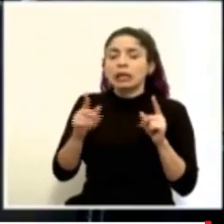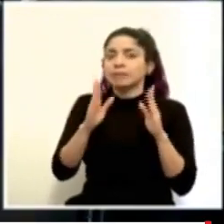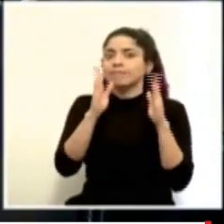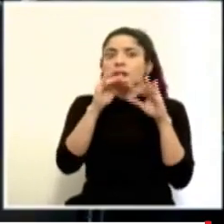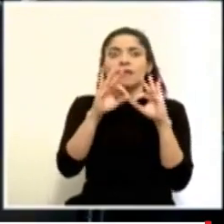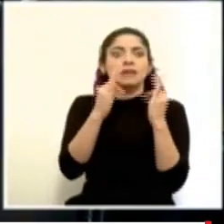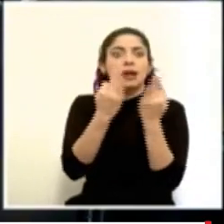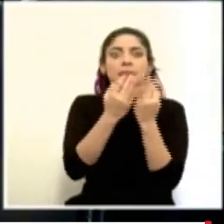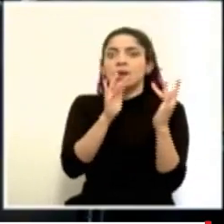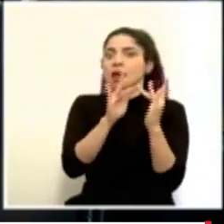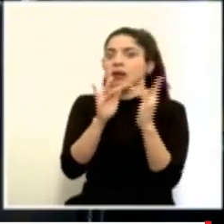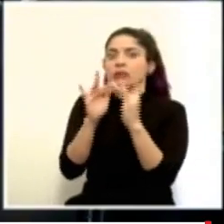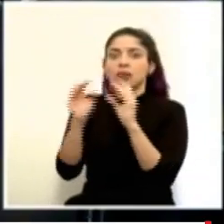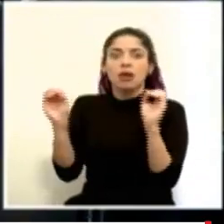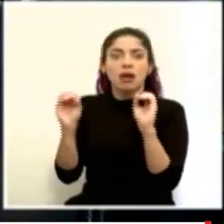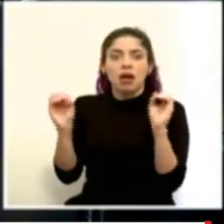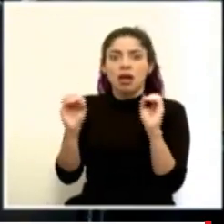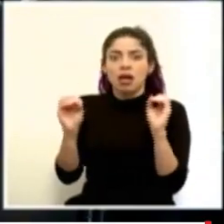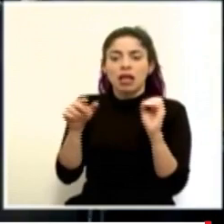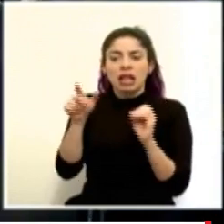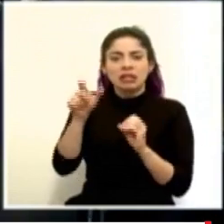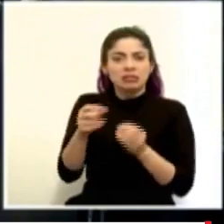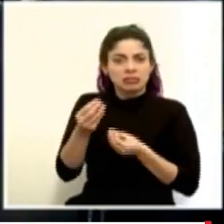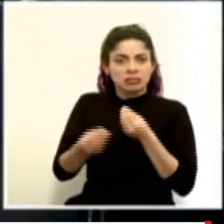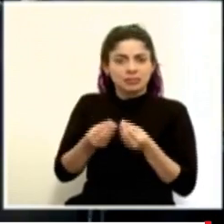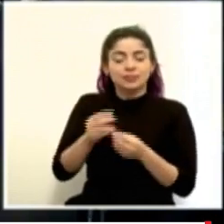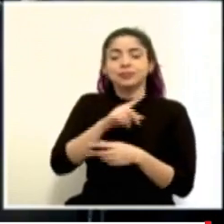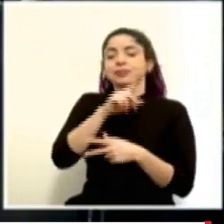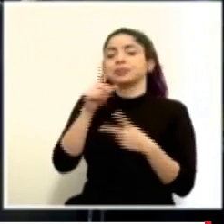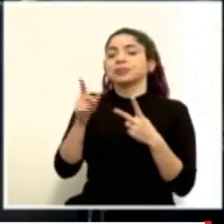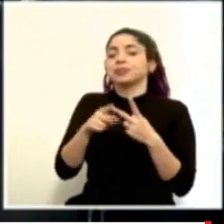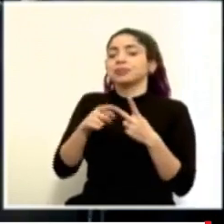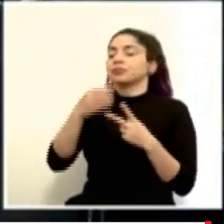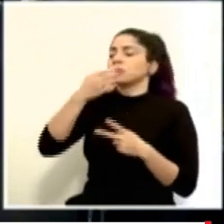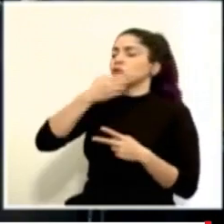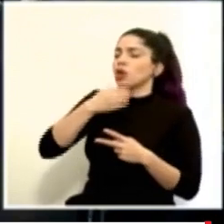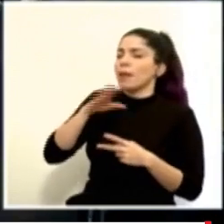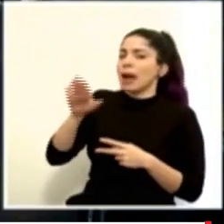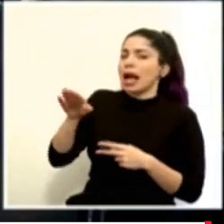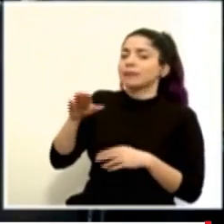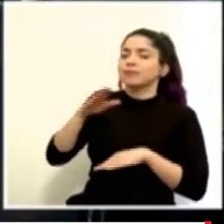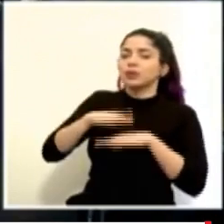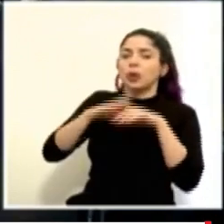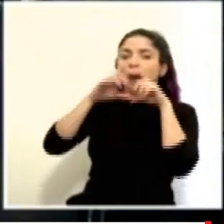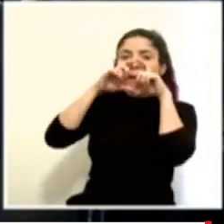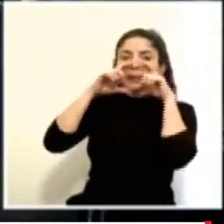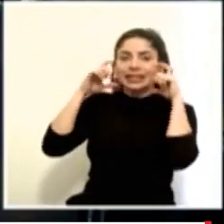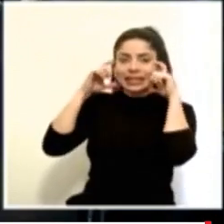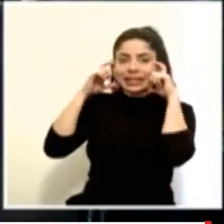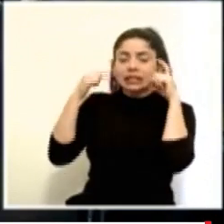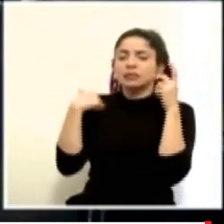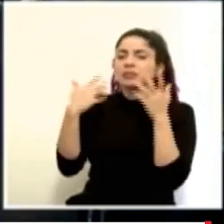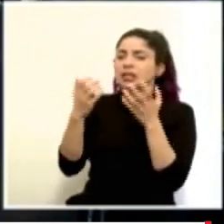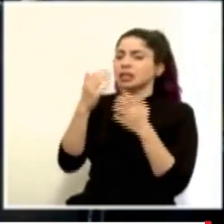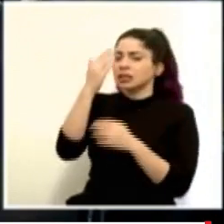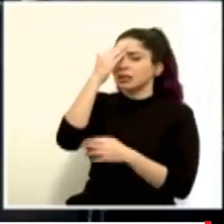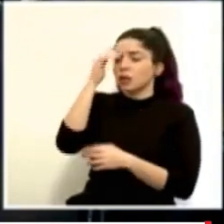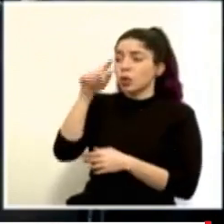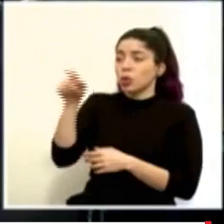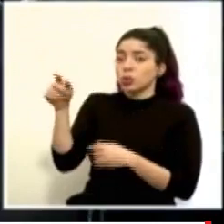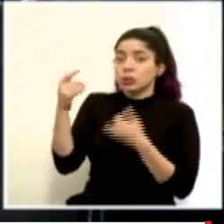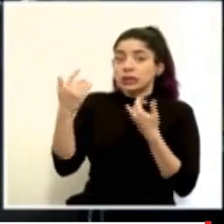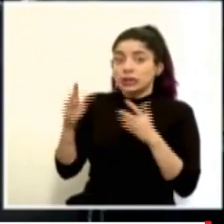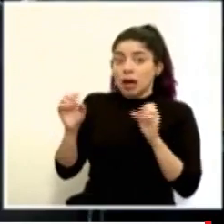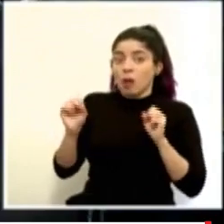que haya un familiar en su contacto. Y don Román, yo voy también en la línea de las mascarillas. Yo quiero saber si ustedes ya